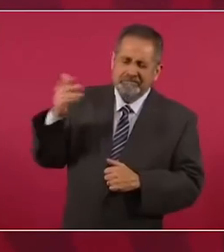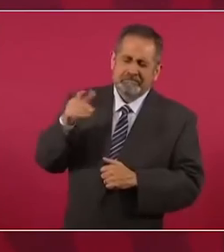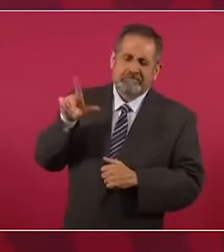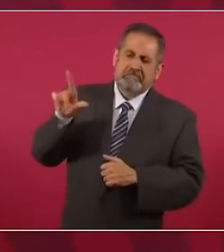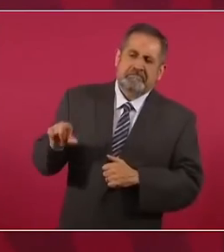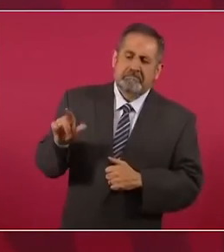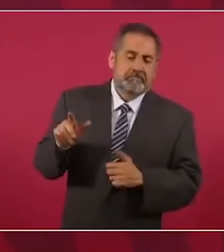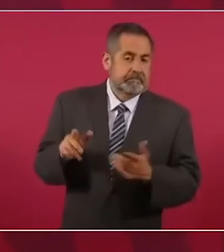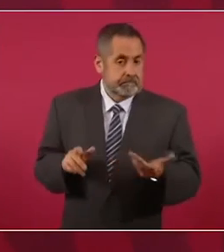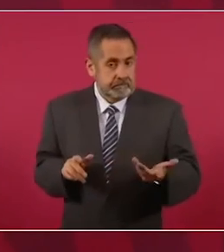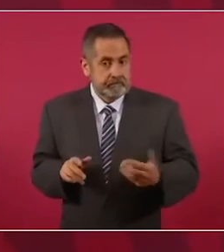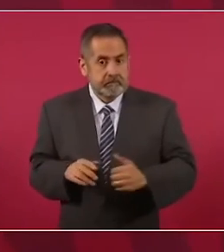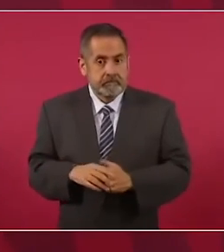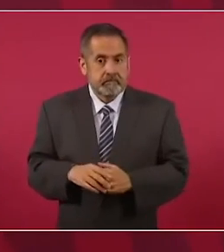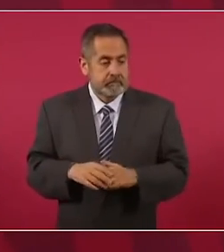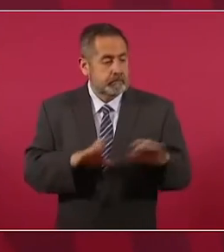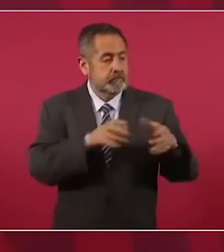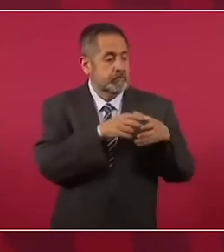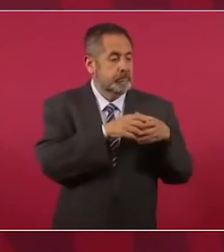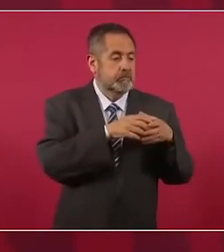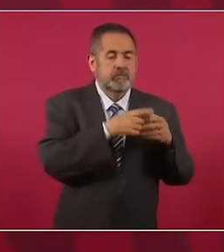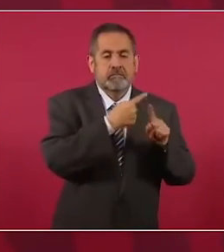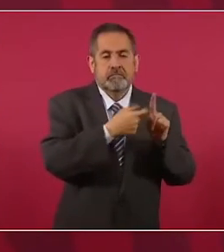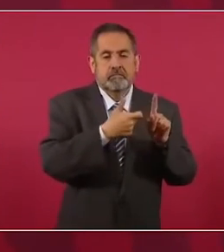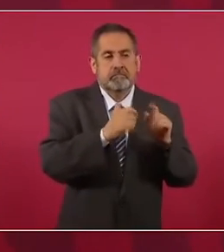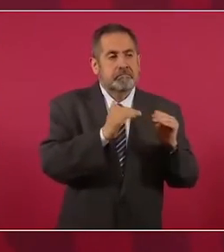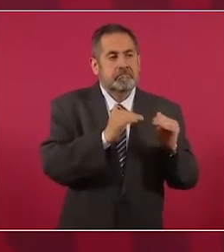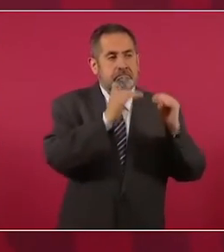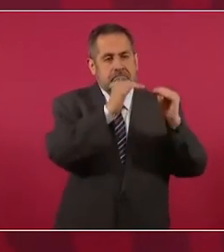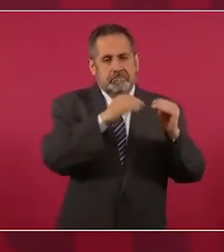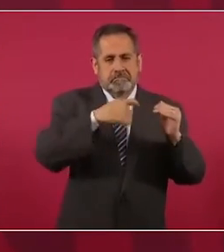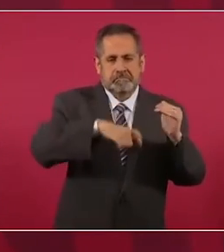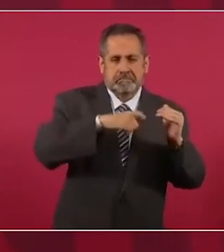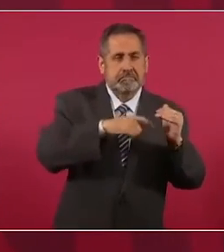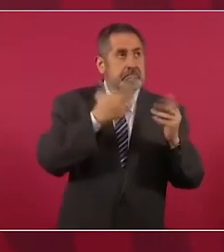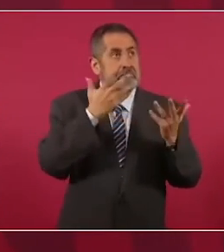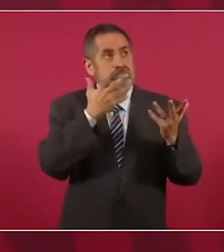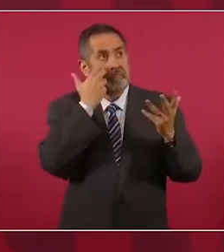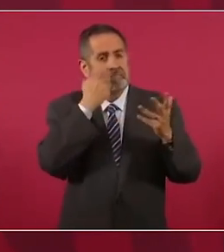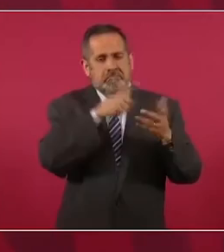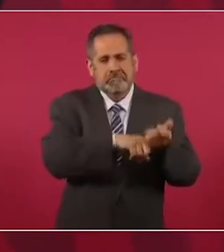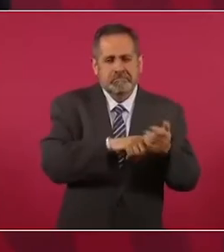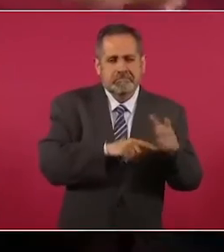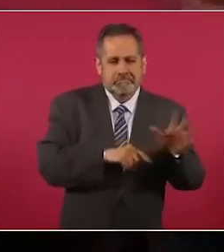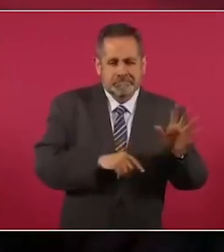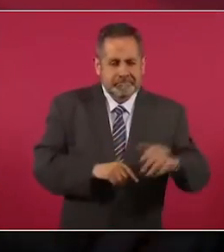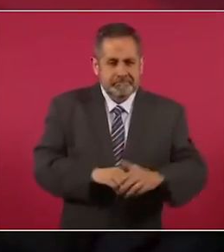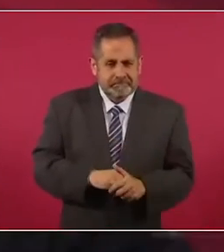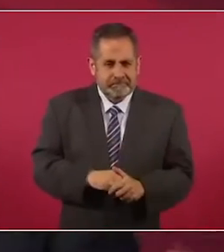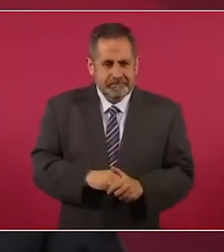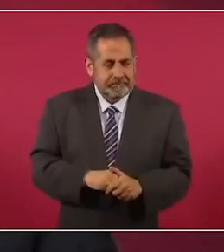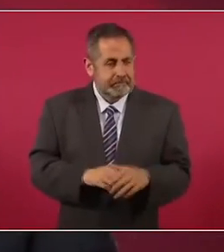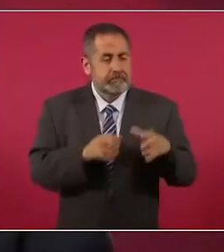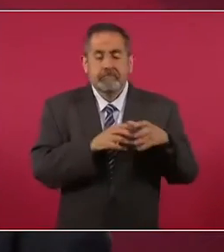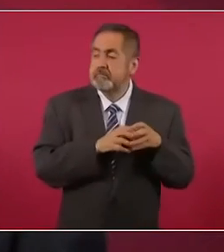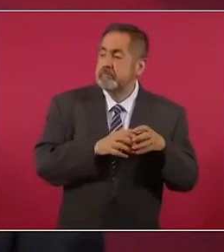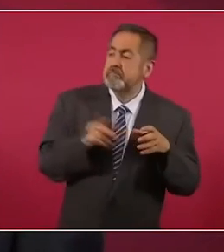los, ¿no?, de clase media, aspiracionista, porque eso es